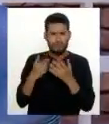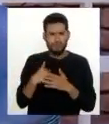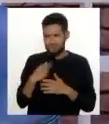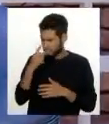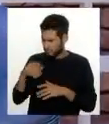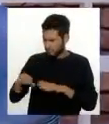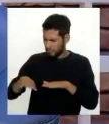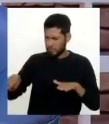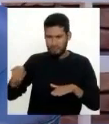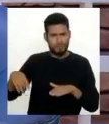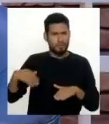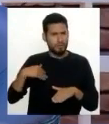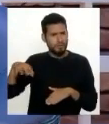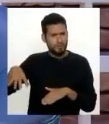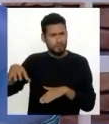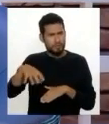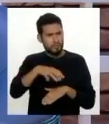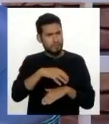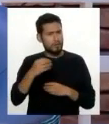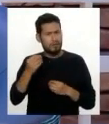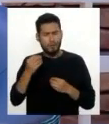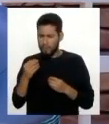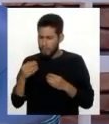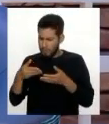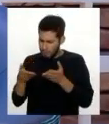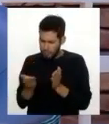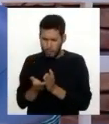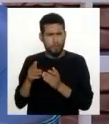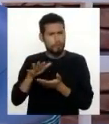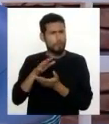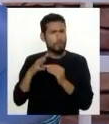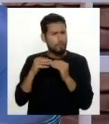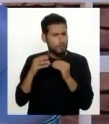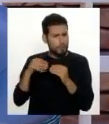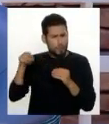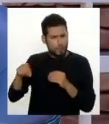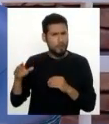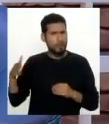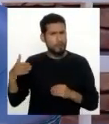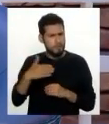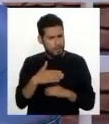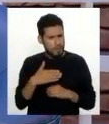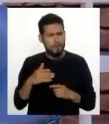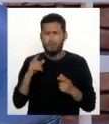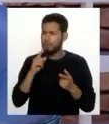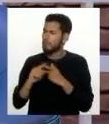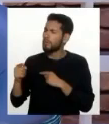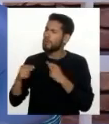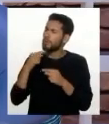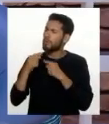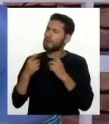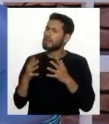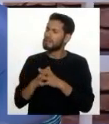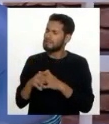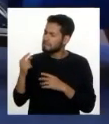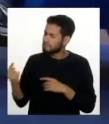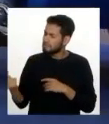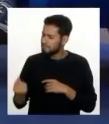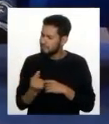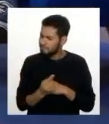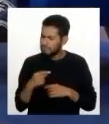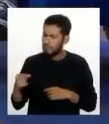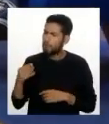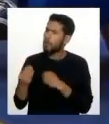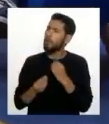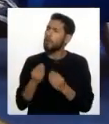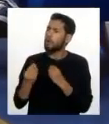en la mesa tenemos algunos platos, tenemos incluso fruta, si no me equivoco hay pescado, pero cuéntanos por favor cada uno de estos cómo